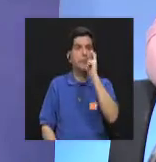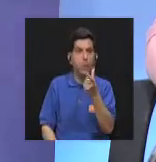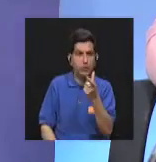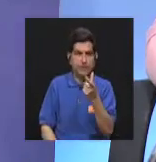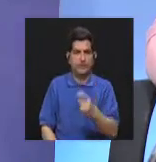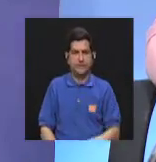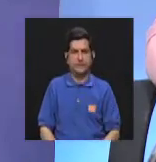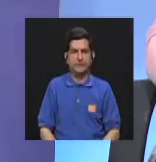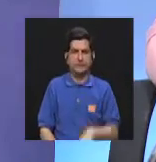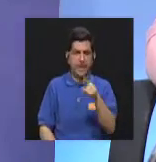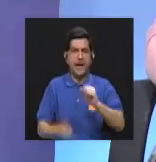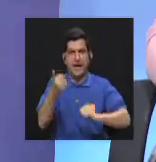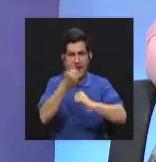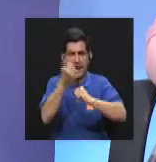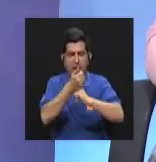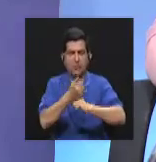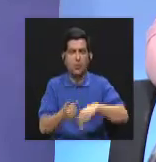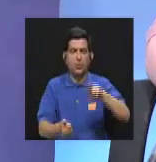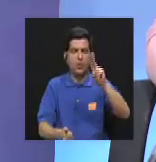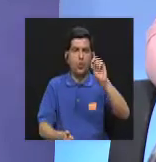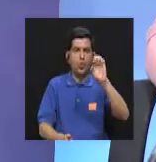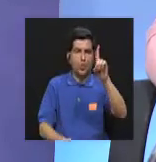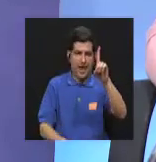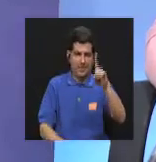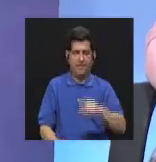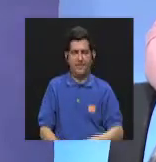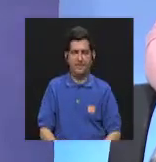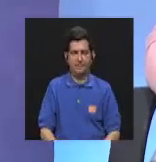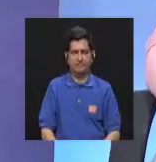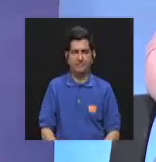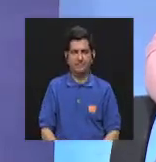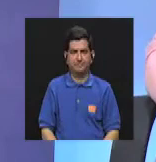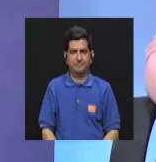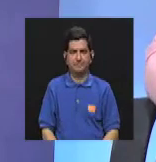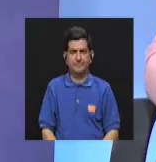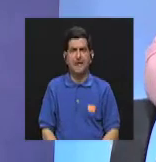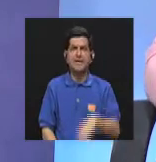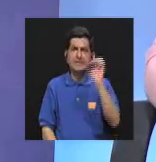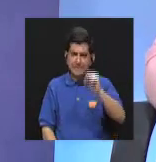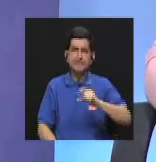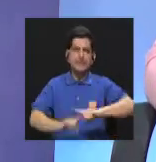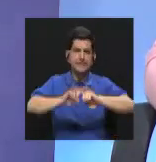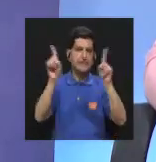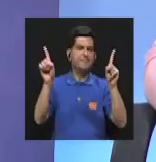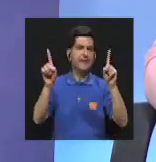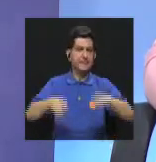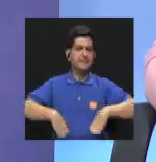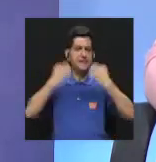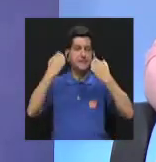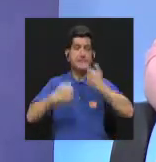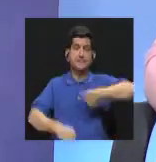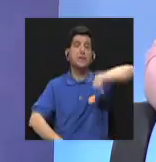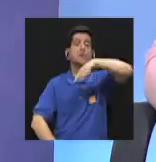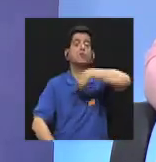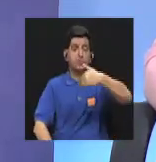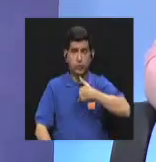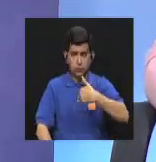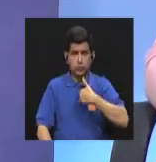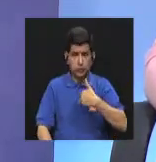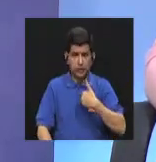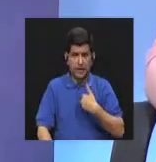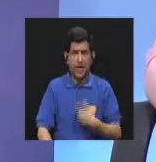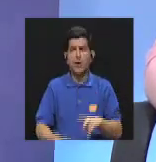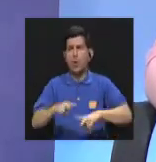dicha, con el patrocinio de la UNED, ¿verdad? Por llamarlo de alguna manera. Sí, hay una diferenciación. Es obvio que nosotros